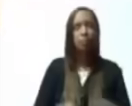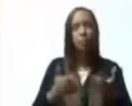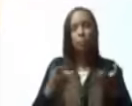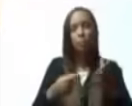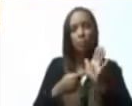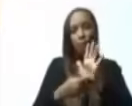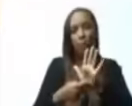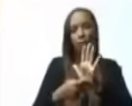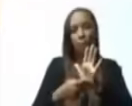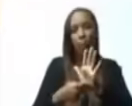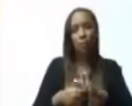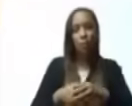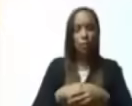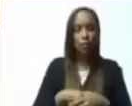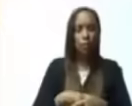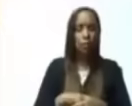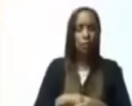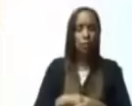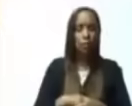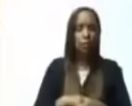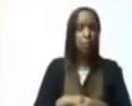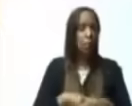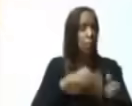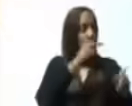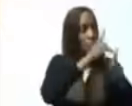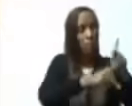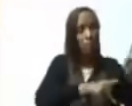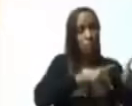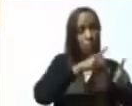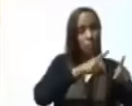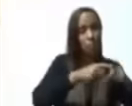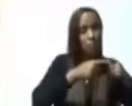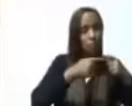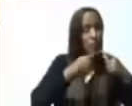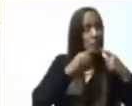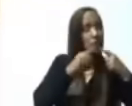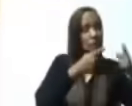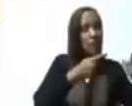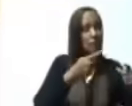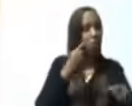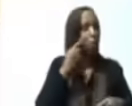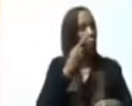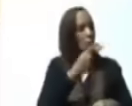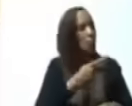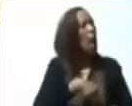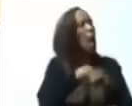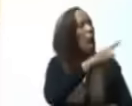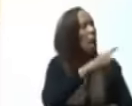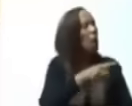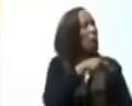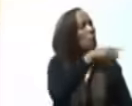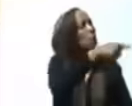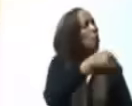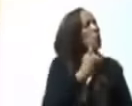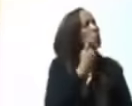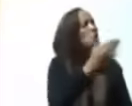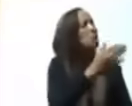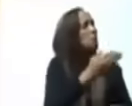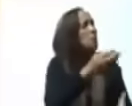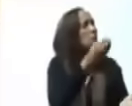que son impublic en estos escenarios pero como Si eso fuera